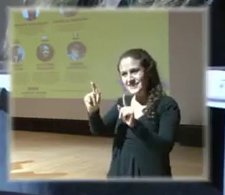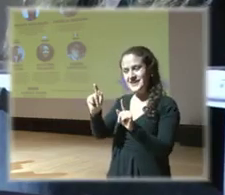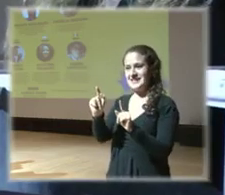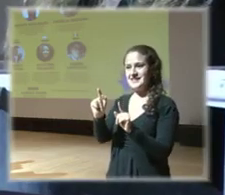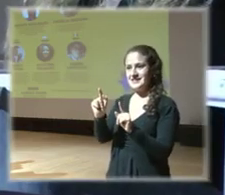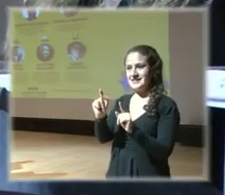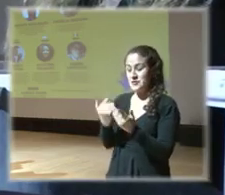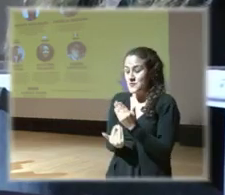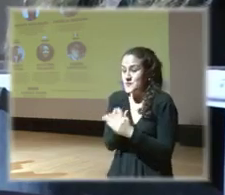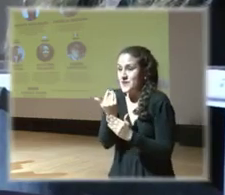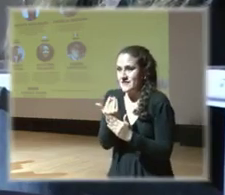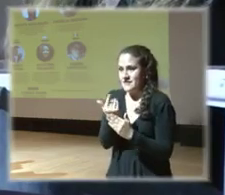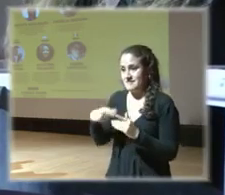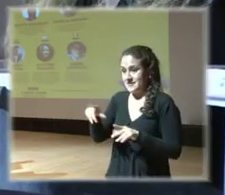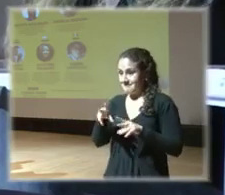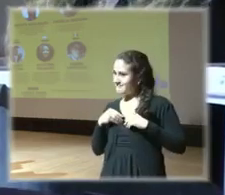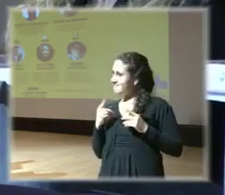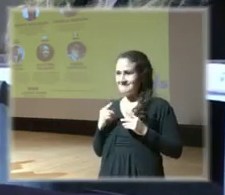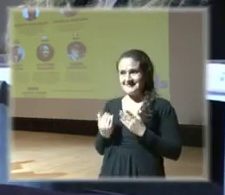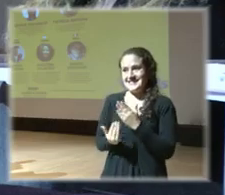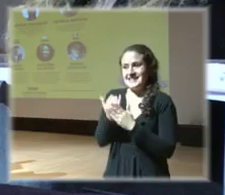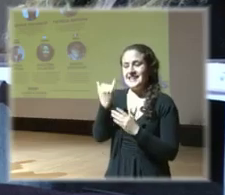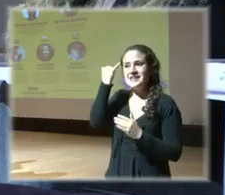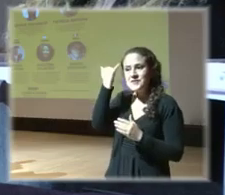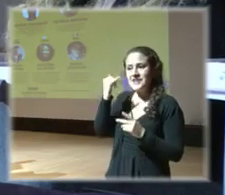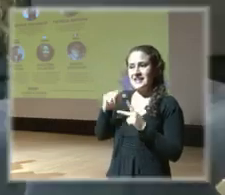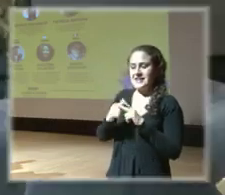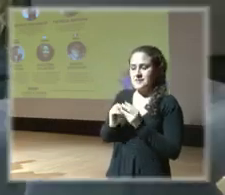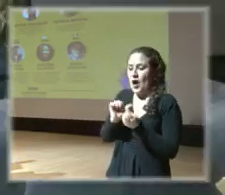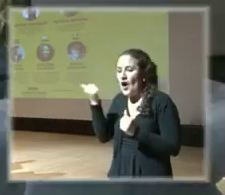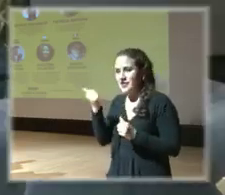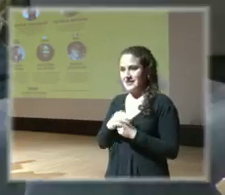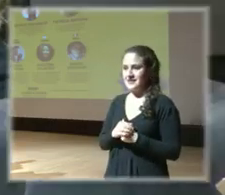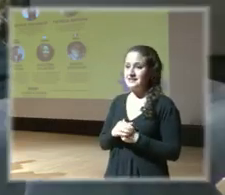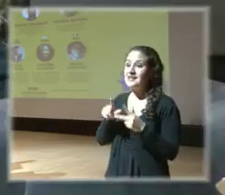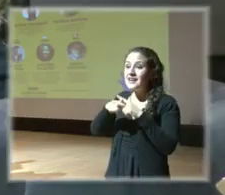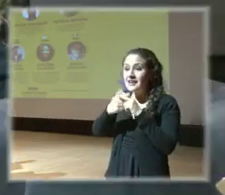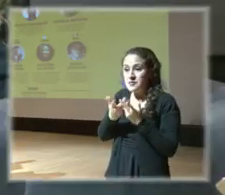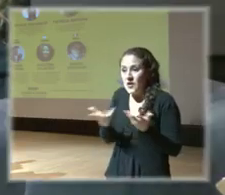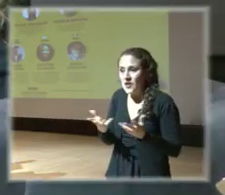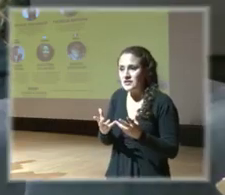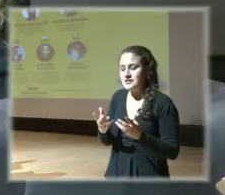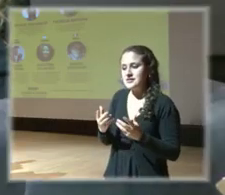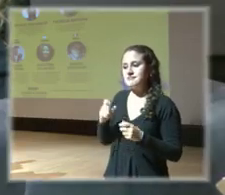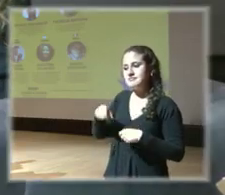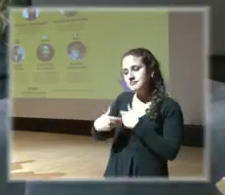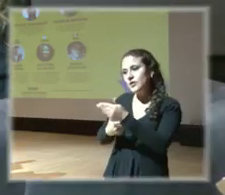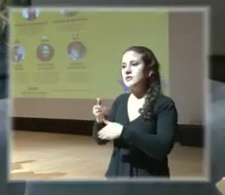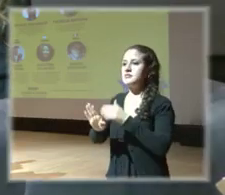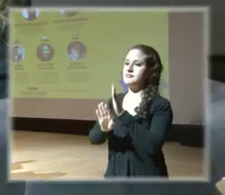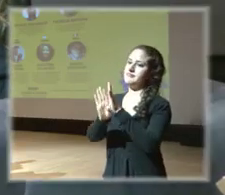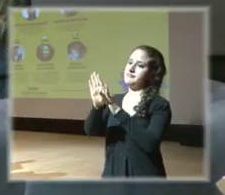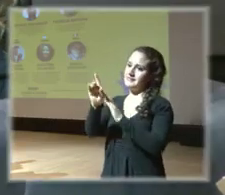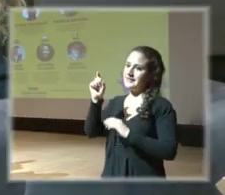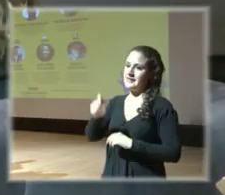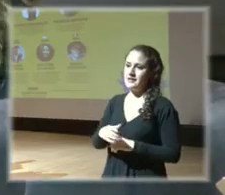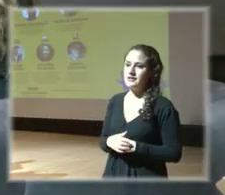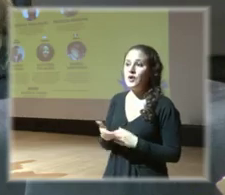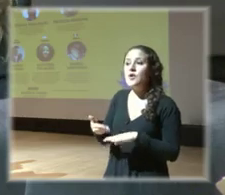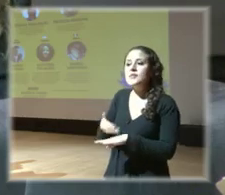ideológico, y viene a sumar con determinadas herramientas. Lo que pasa es que esas herramientas hay que desarrollarlas. Se desarrollan desde